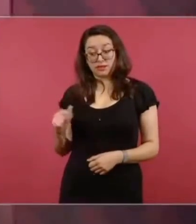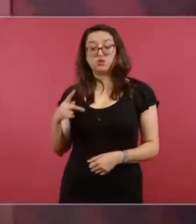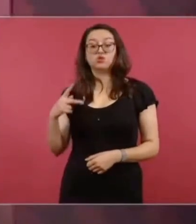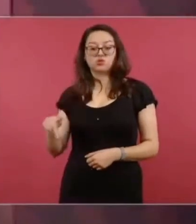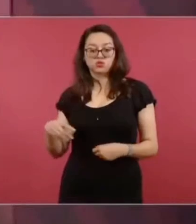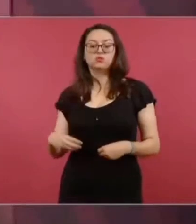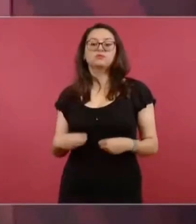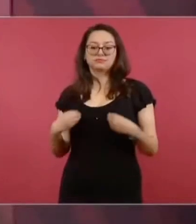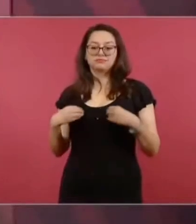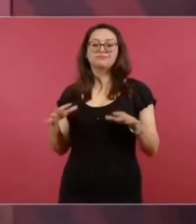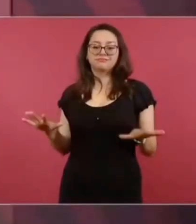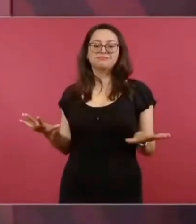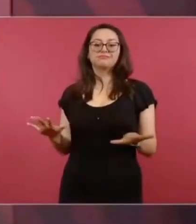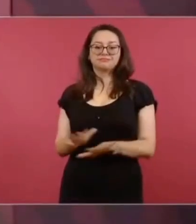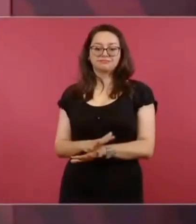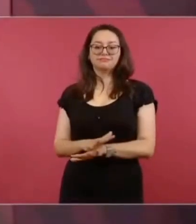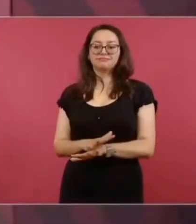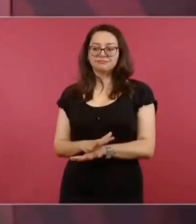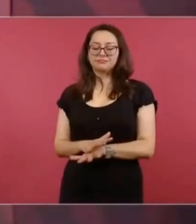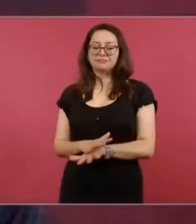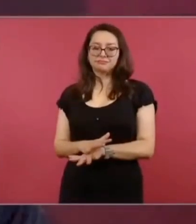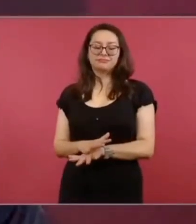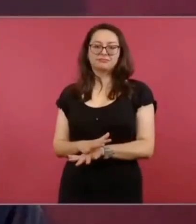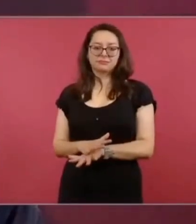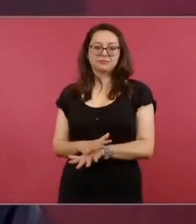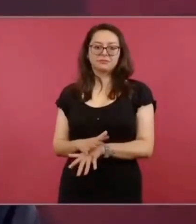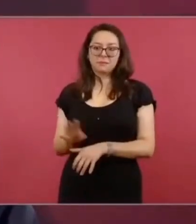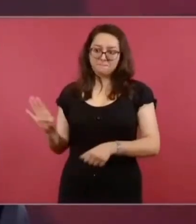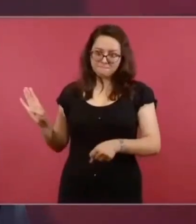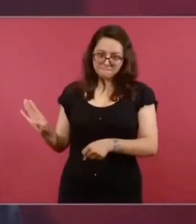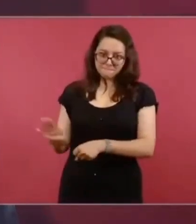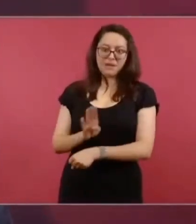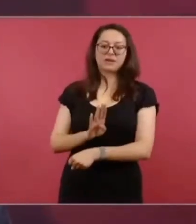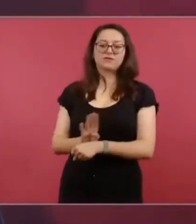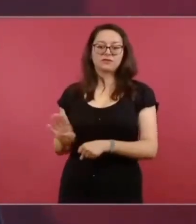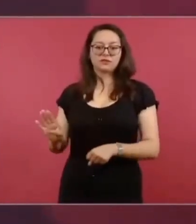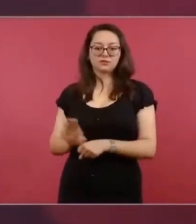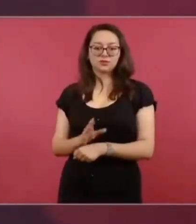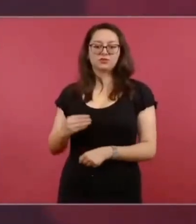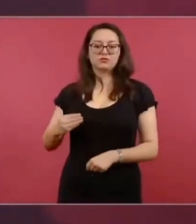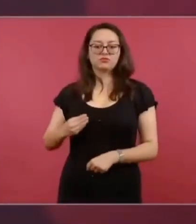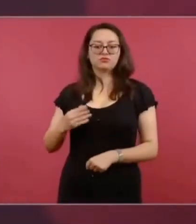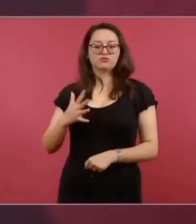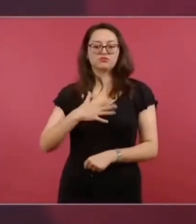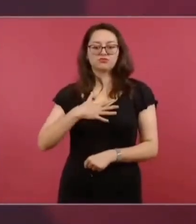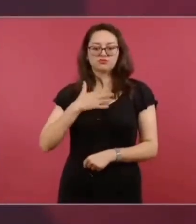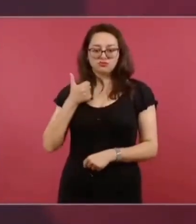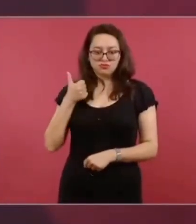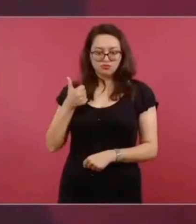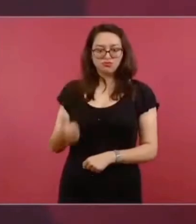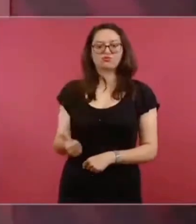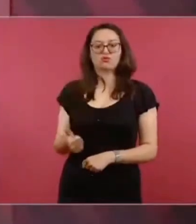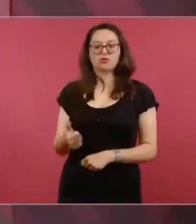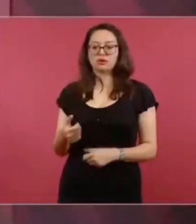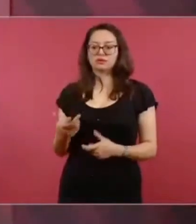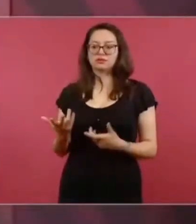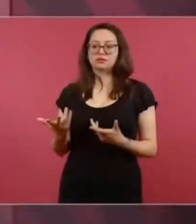sus mínimos de bienestar. Para el pobre la democracia tiene que ver con la